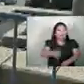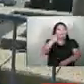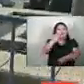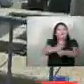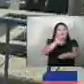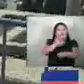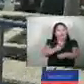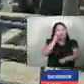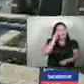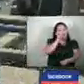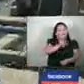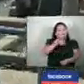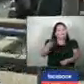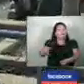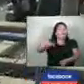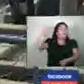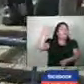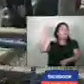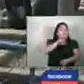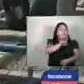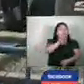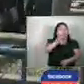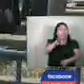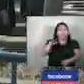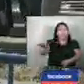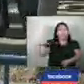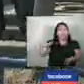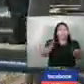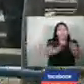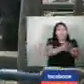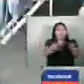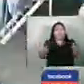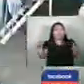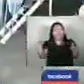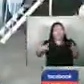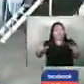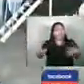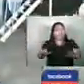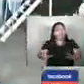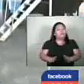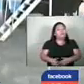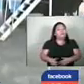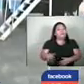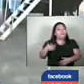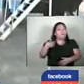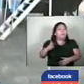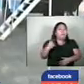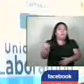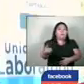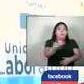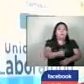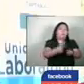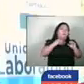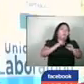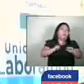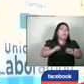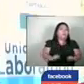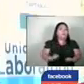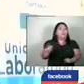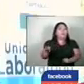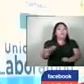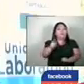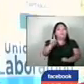tienen identificados desde el 13 de marzo de 2019 y que también ha cobrado la vida de más de